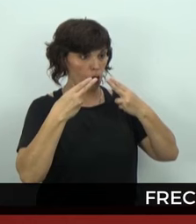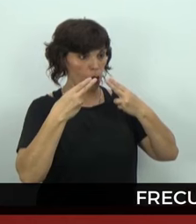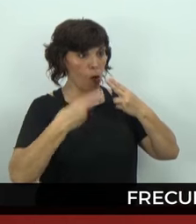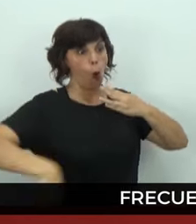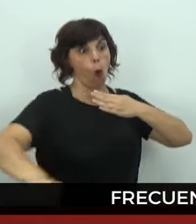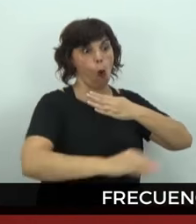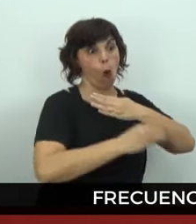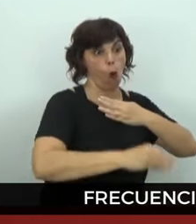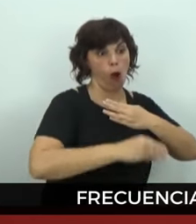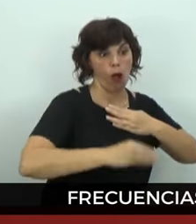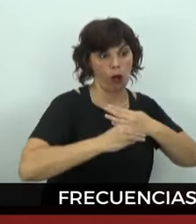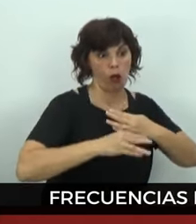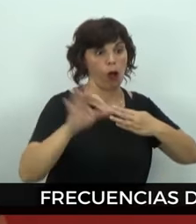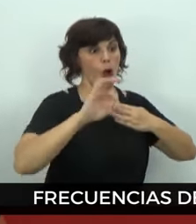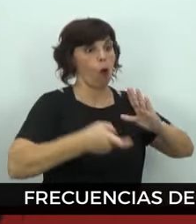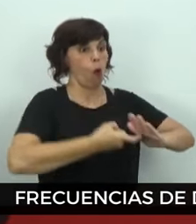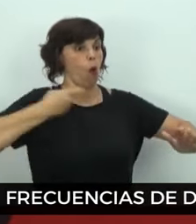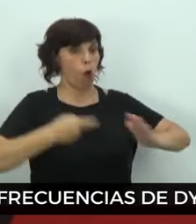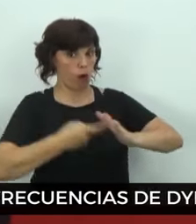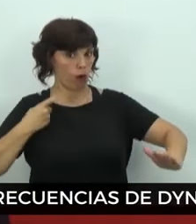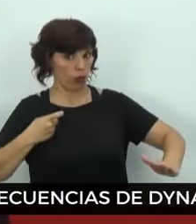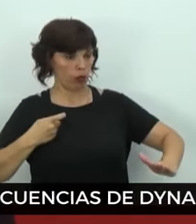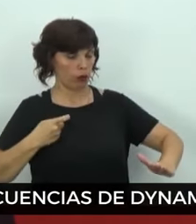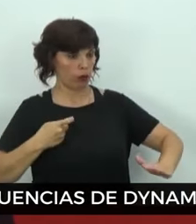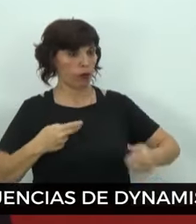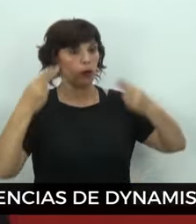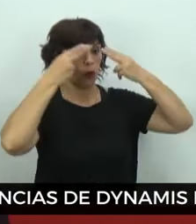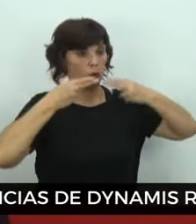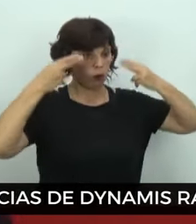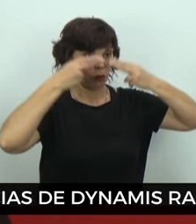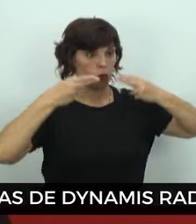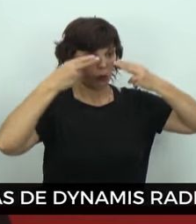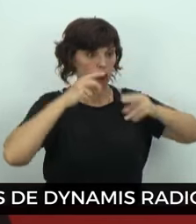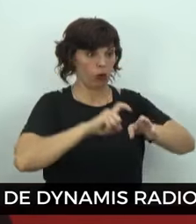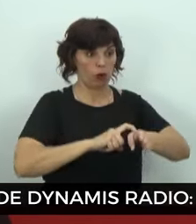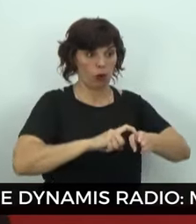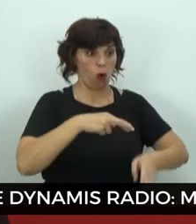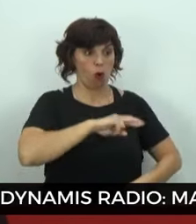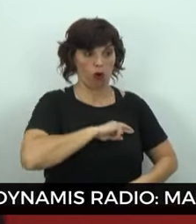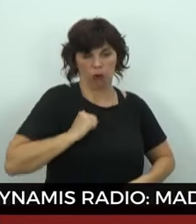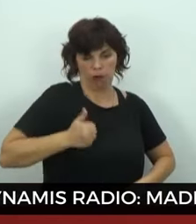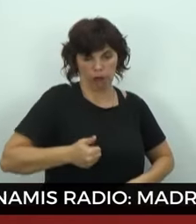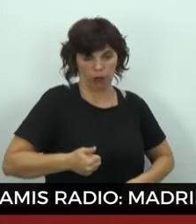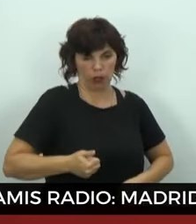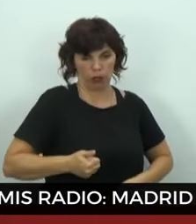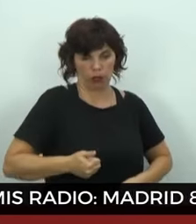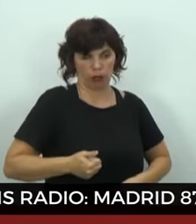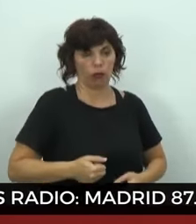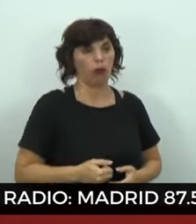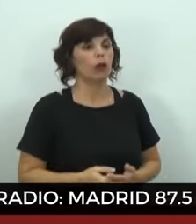algo. Una de las características de una secta, de una falsa religión, y sea la que sea,